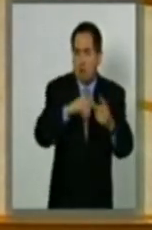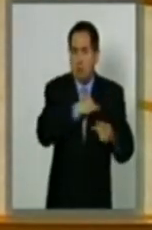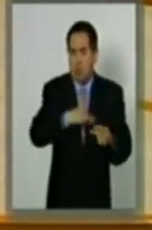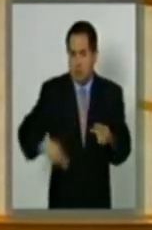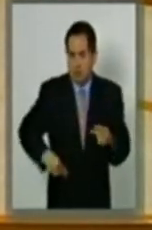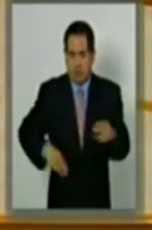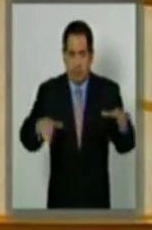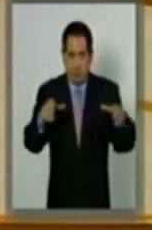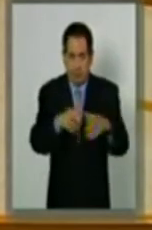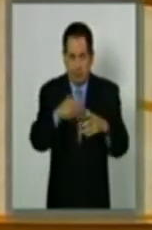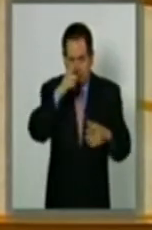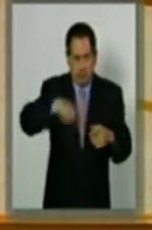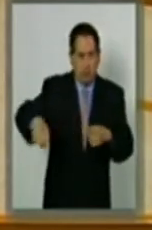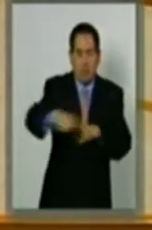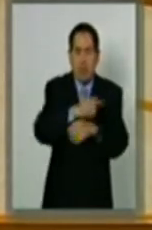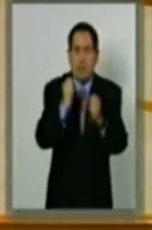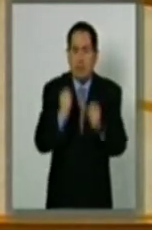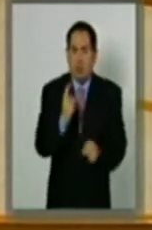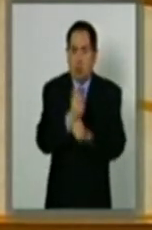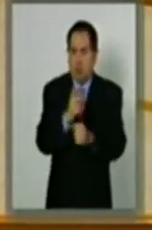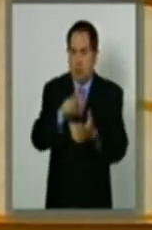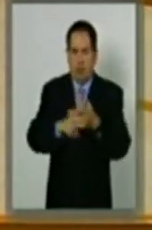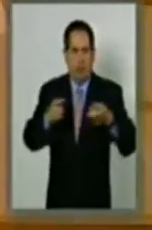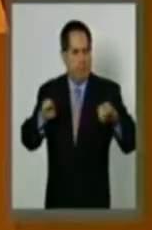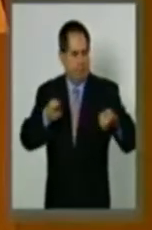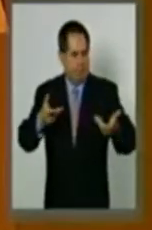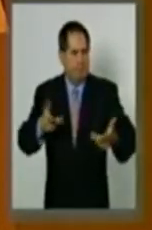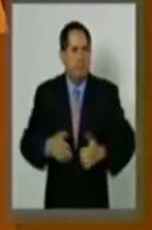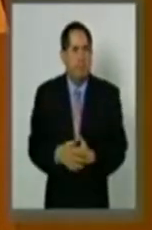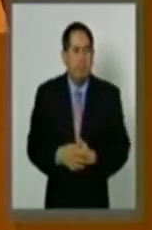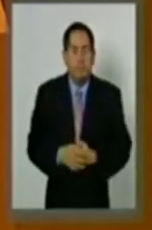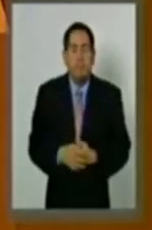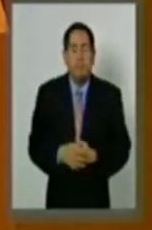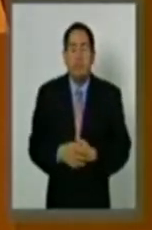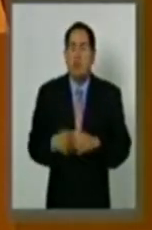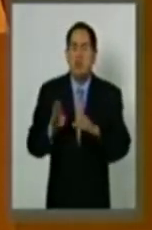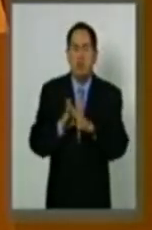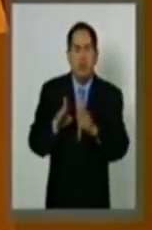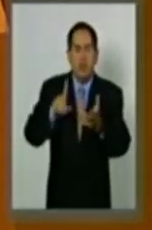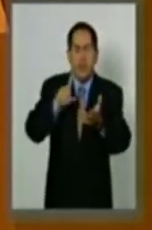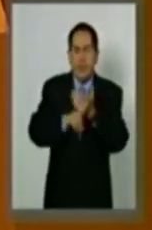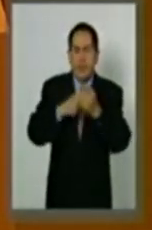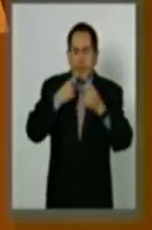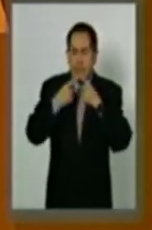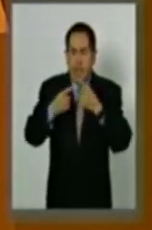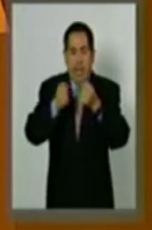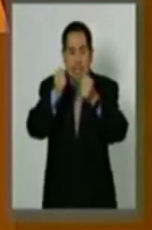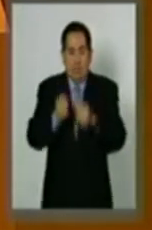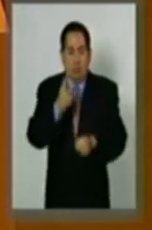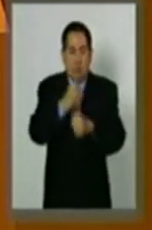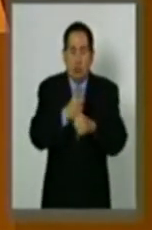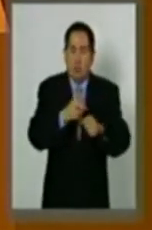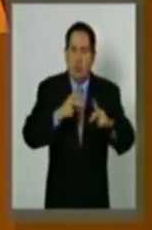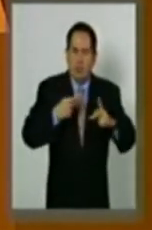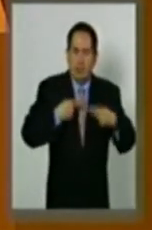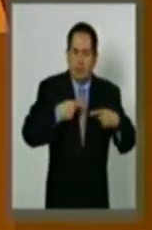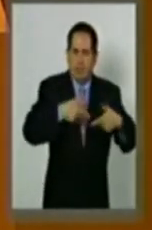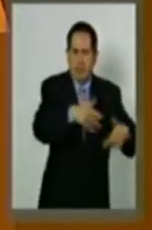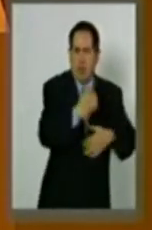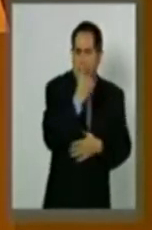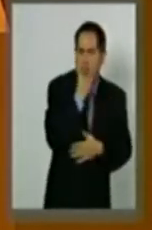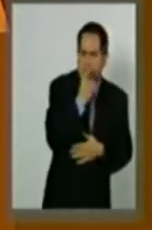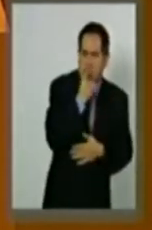de preservación de la seguridad interior. Las atribuciones de seguridad pública se